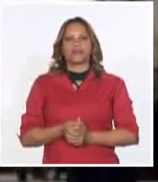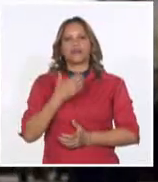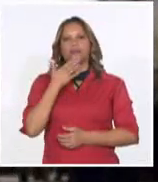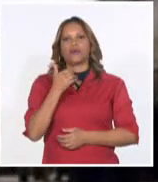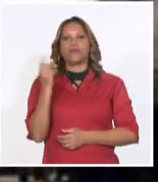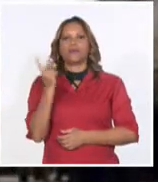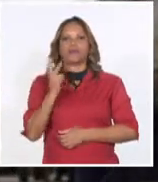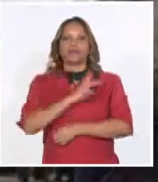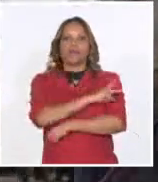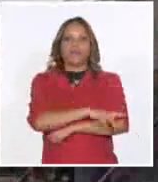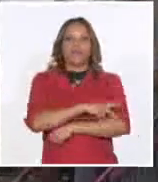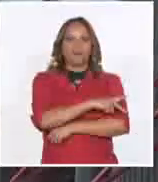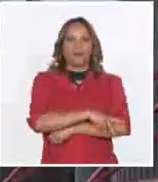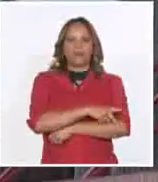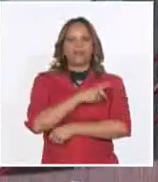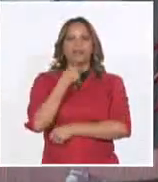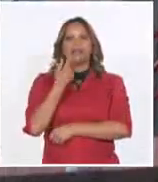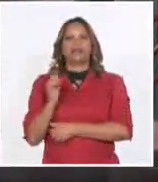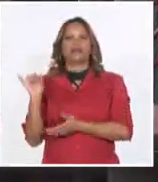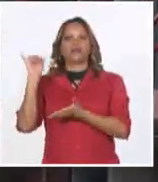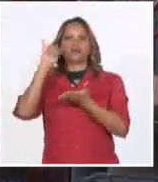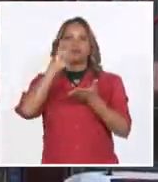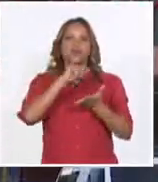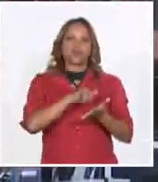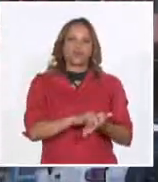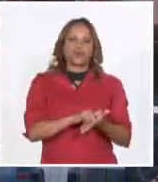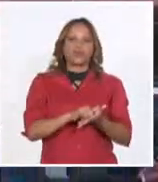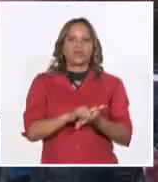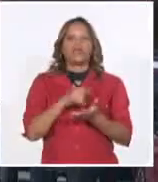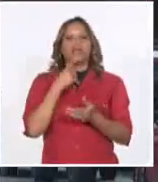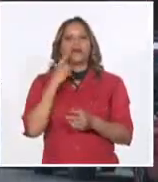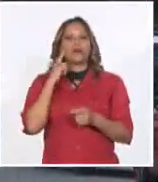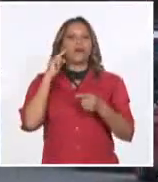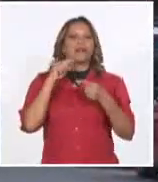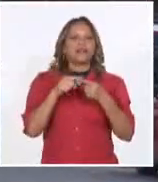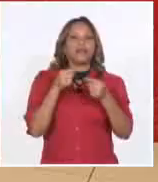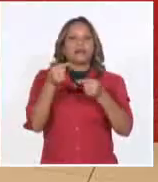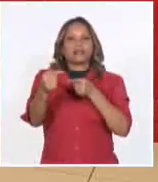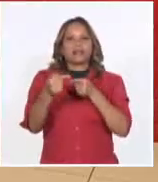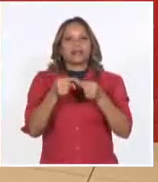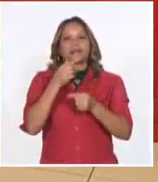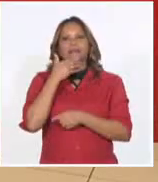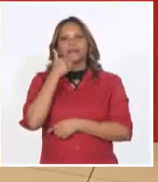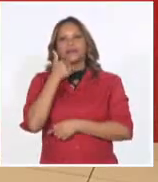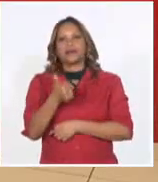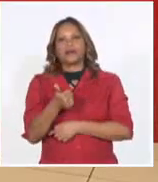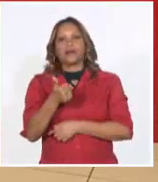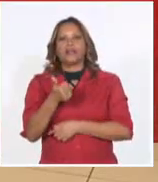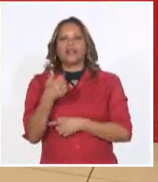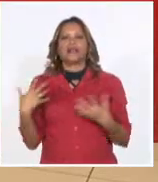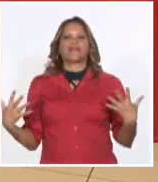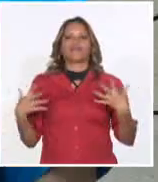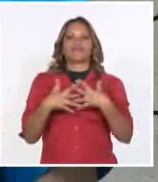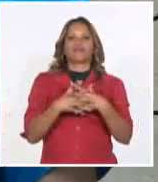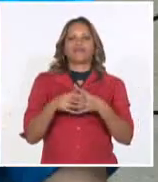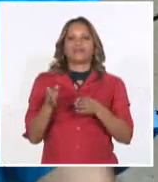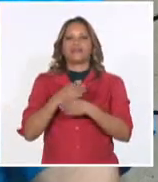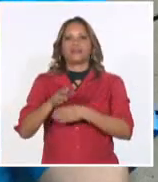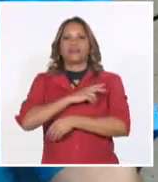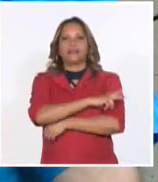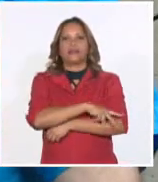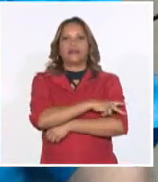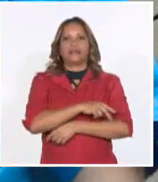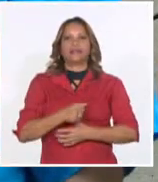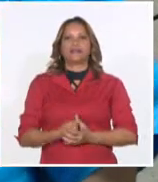Gestión transportista que proyecta acercar cada vez más a naciones hermanas. Creemos